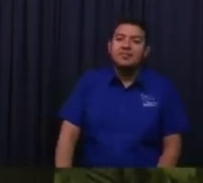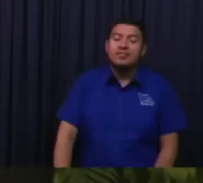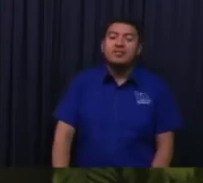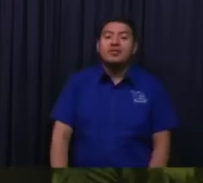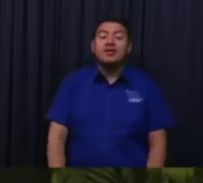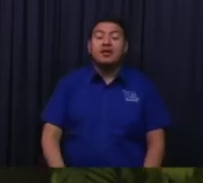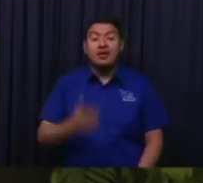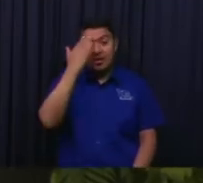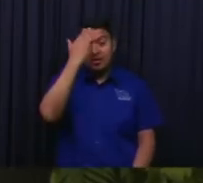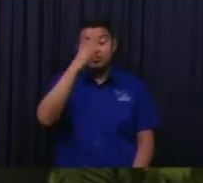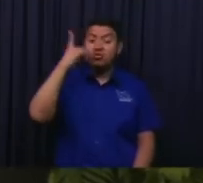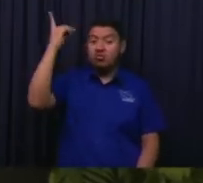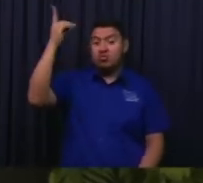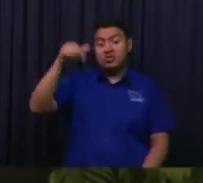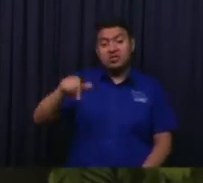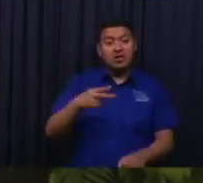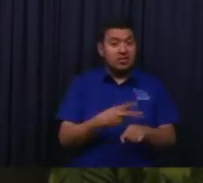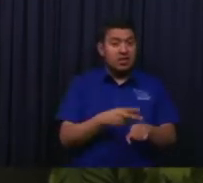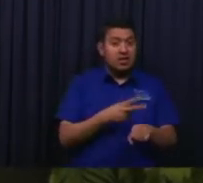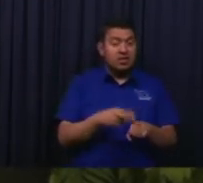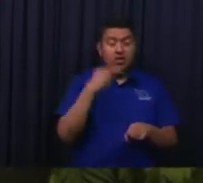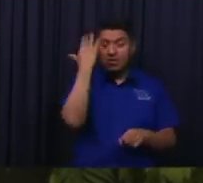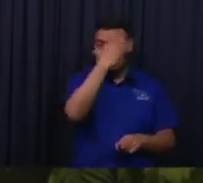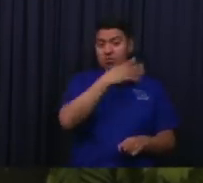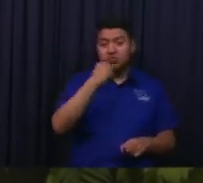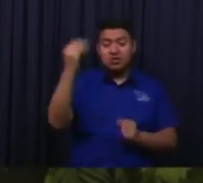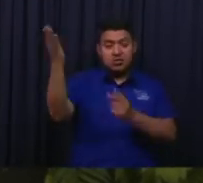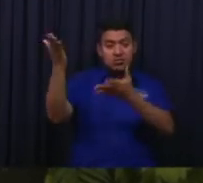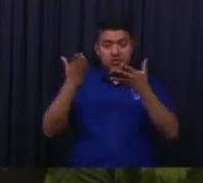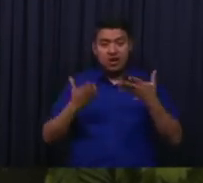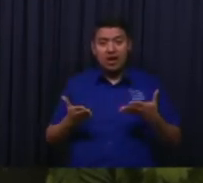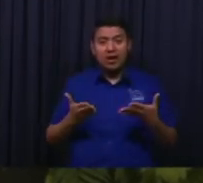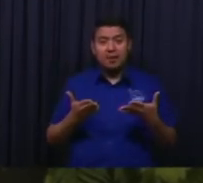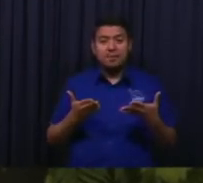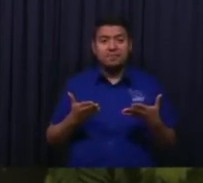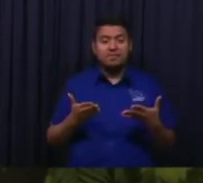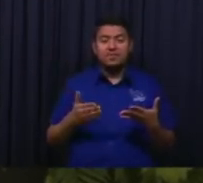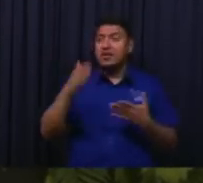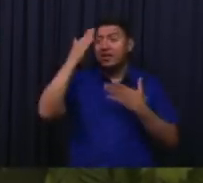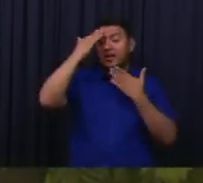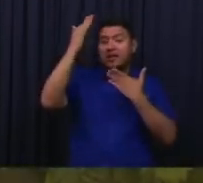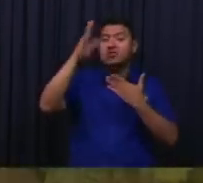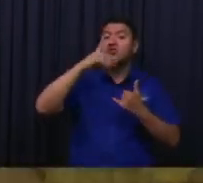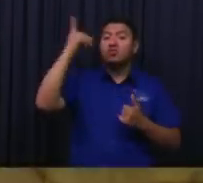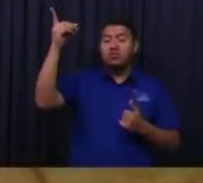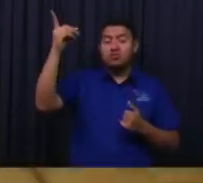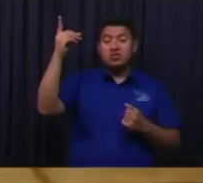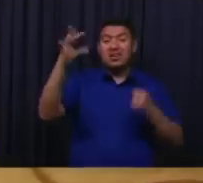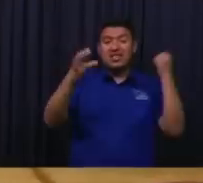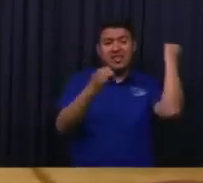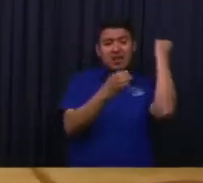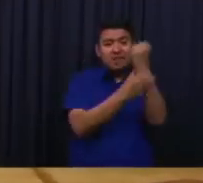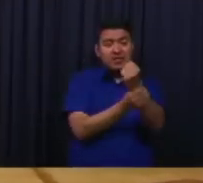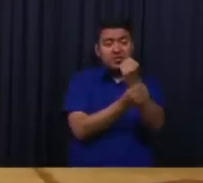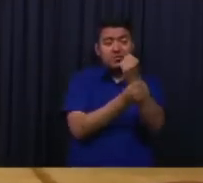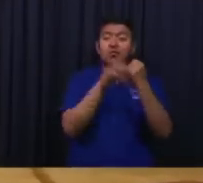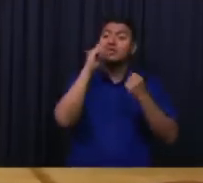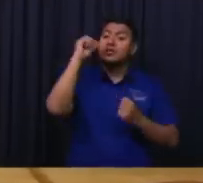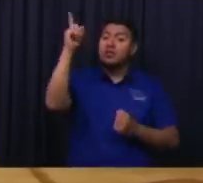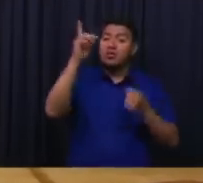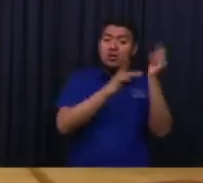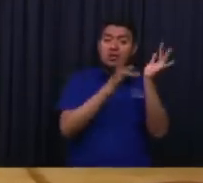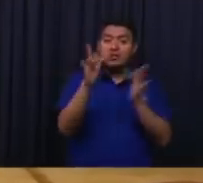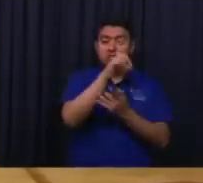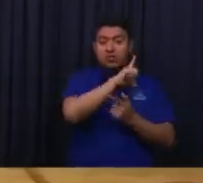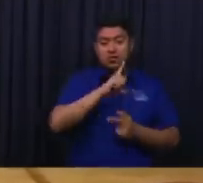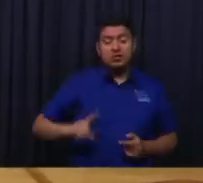Démosle gracias a Dios por esta tarde tan gloriosa que nos da. Démosle gracias a Dios por el sacrificio del Señor Jesucristo en la cruz